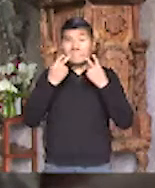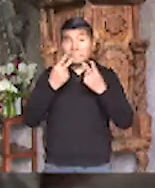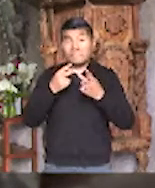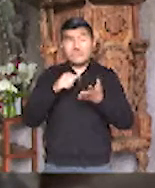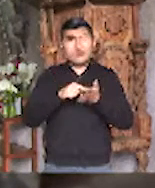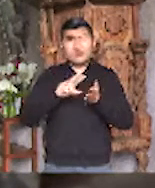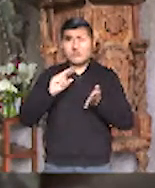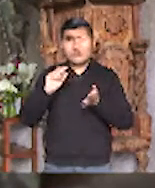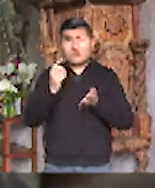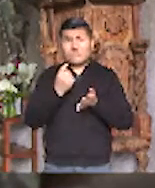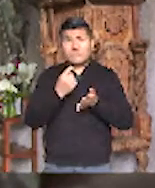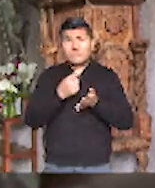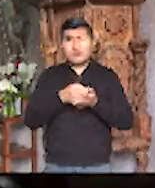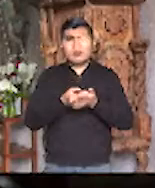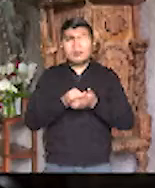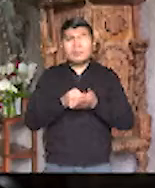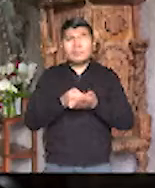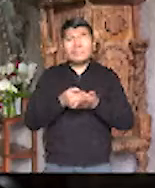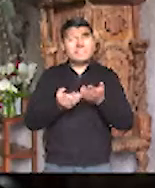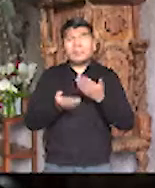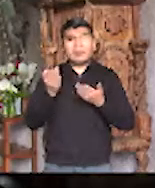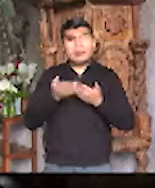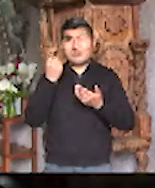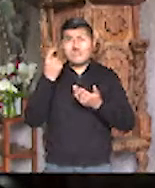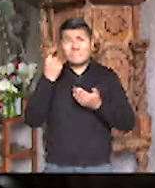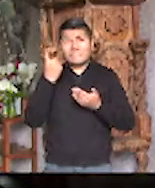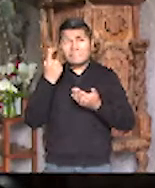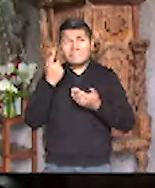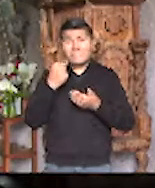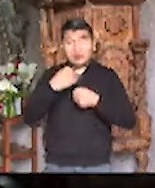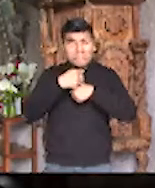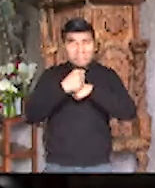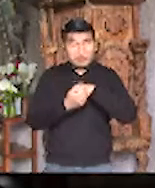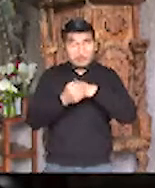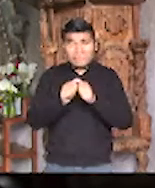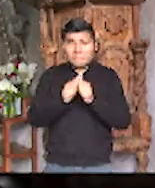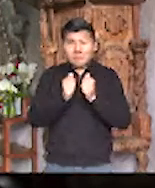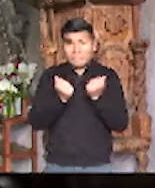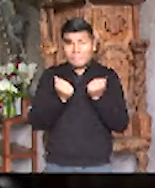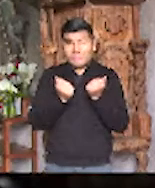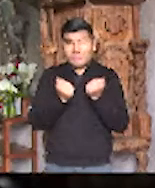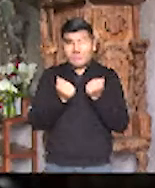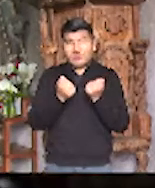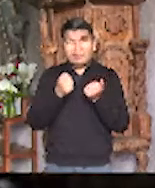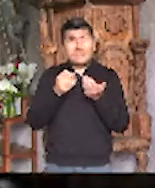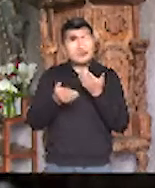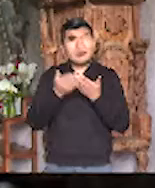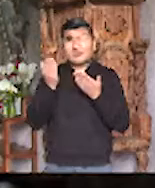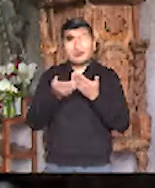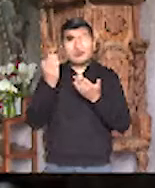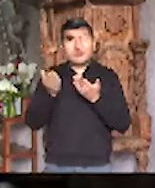estrepitosa es sencilla fracción del pan es algo sencillo como